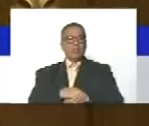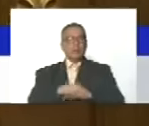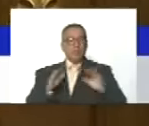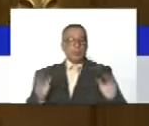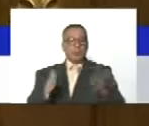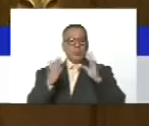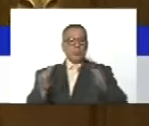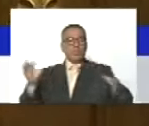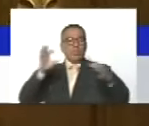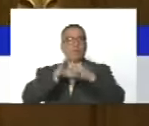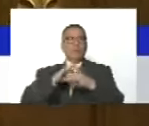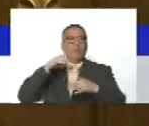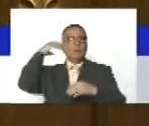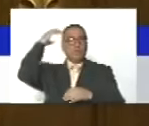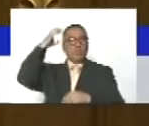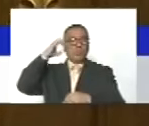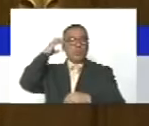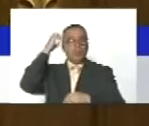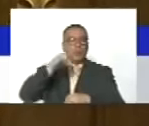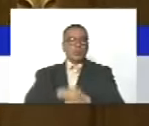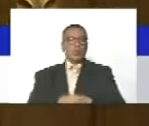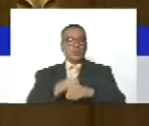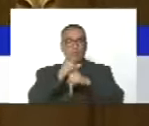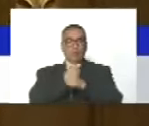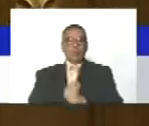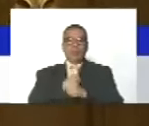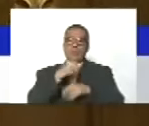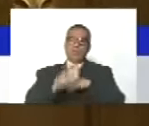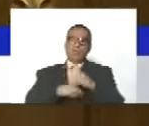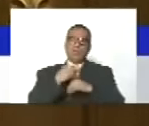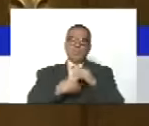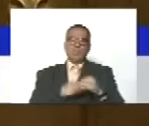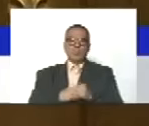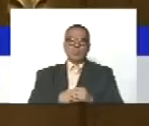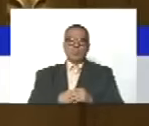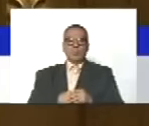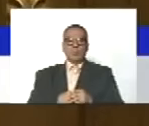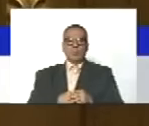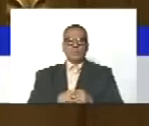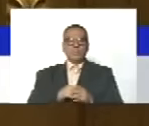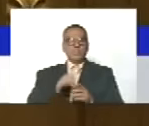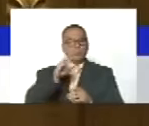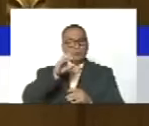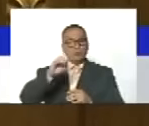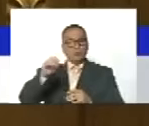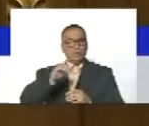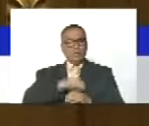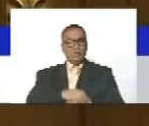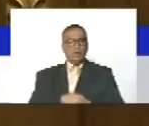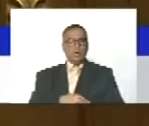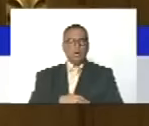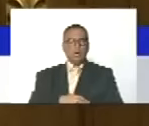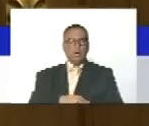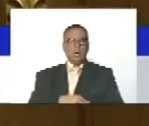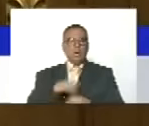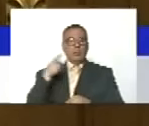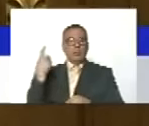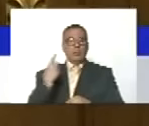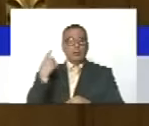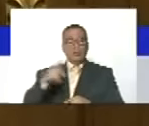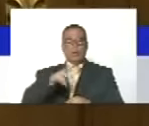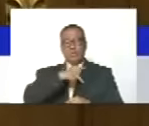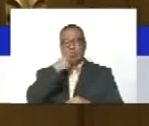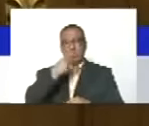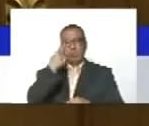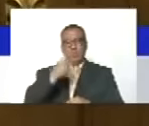promotores de la Unión Europea, que aspiraba a ser un polo independiente de las